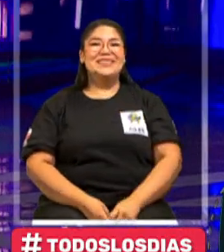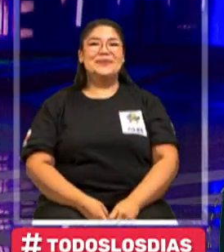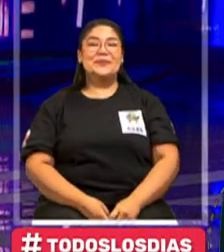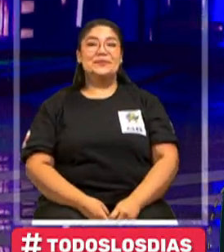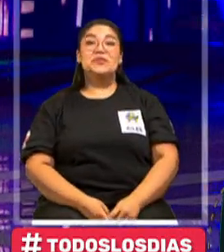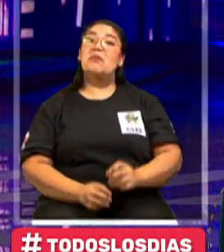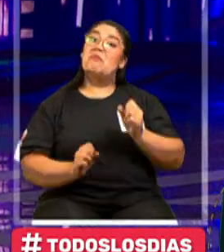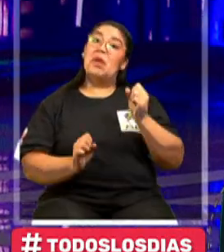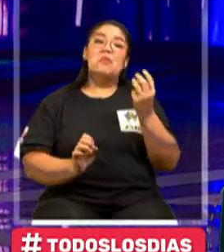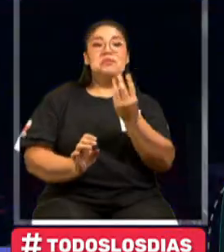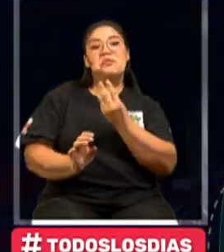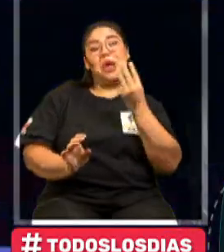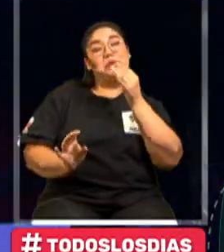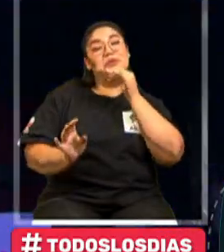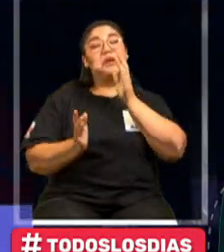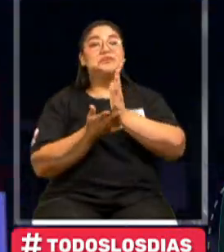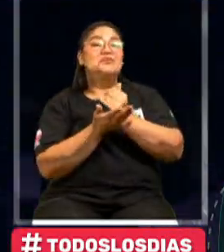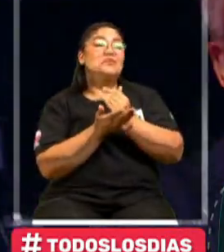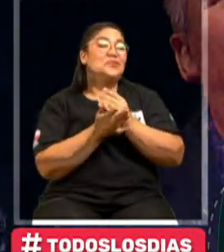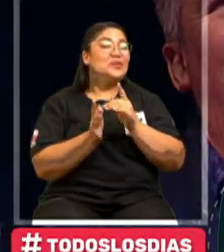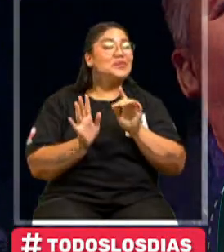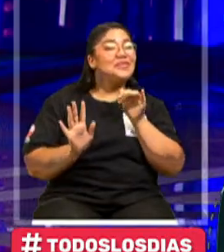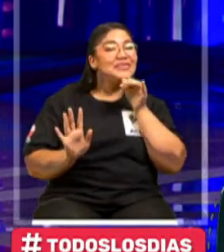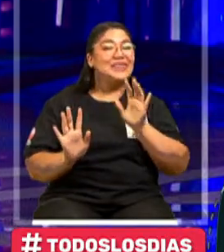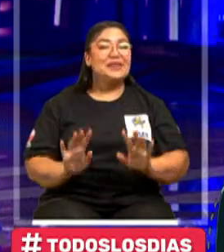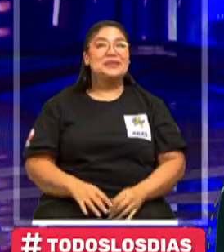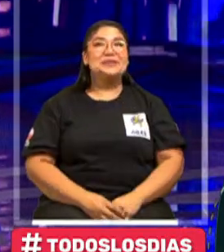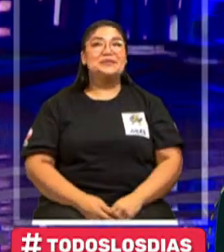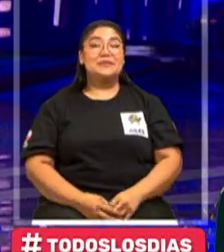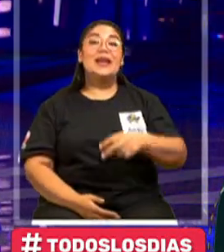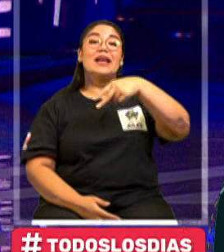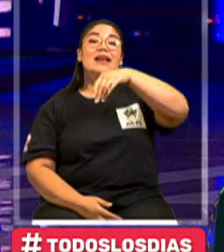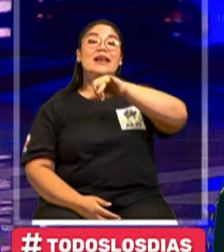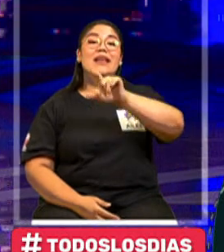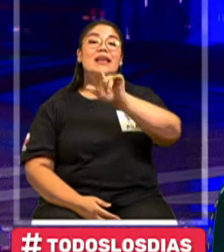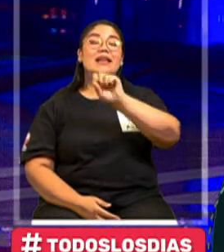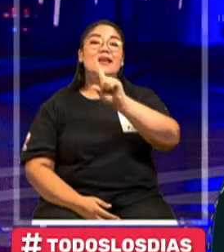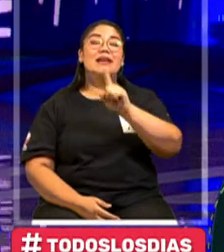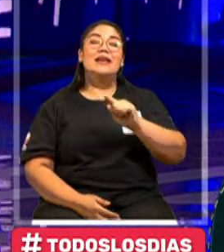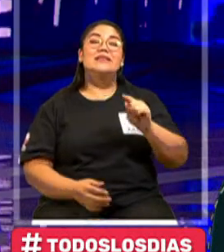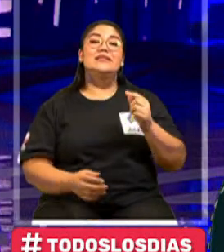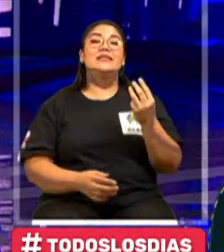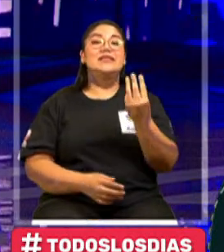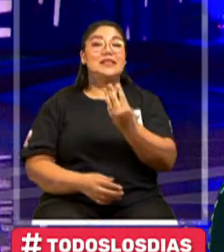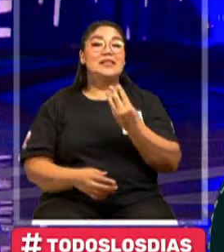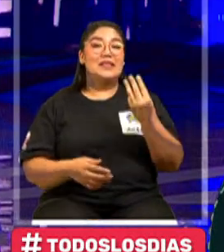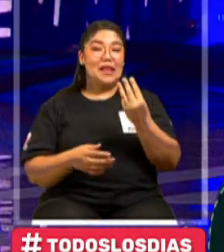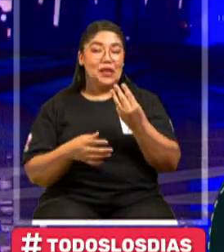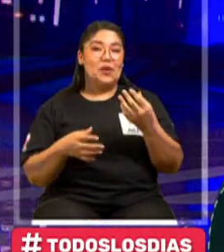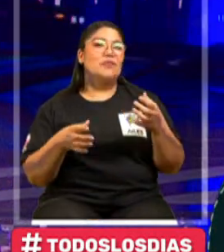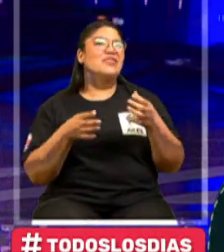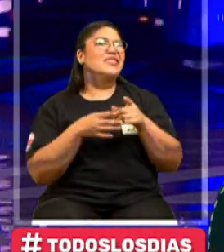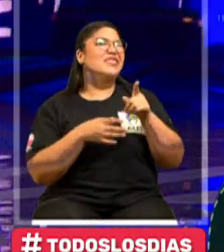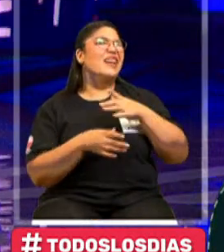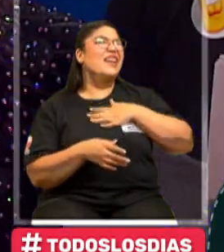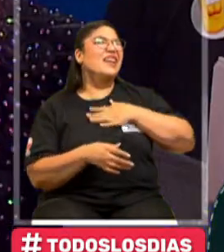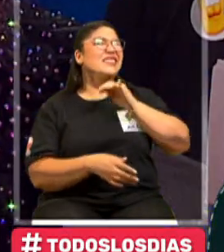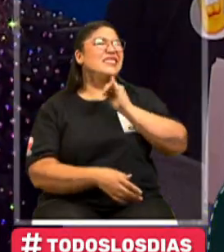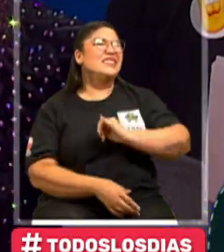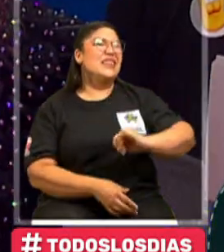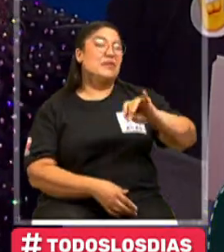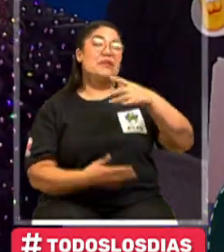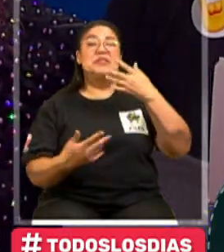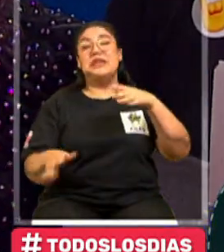Podemos hacer ahí otro trío. Neylas. Siempre quiere hacer un trío en escenario, así que. Pero